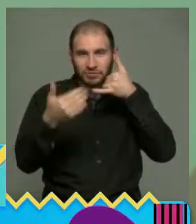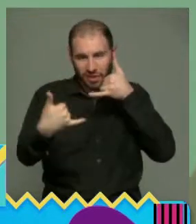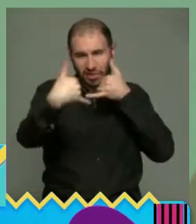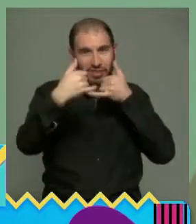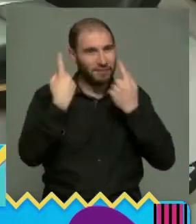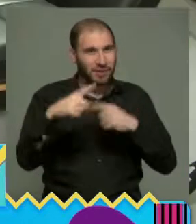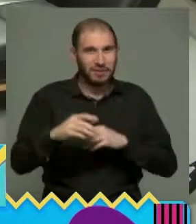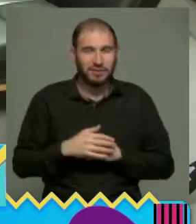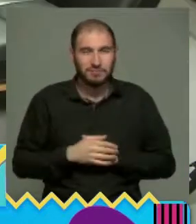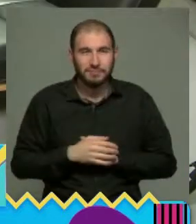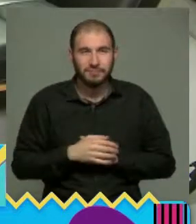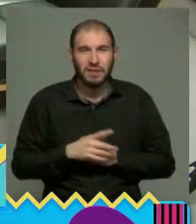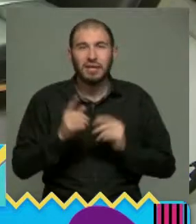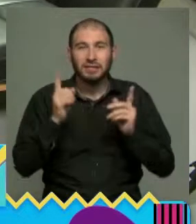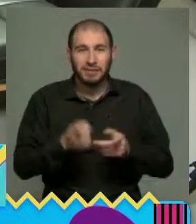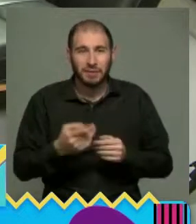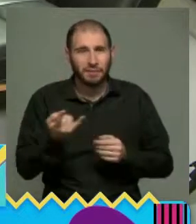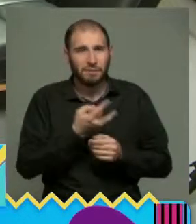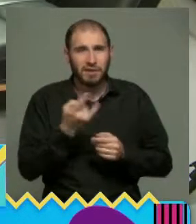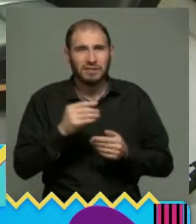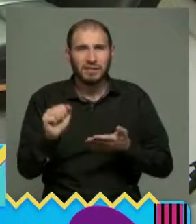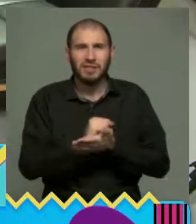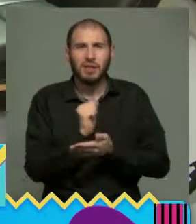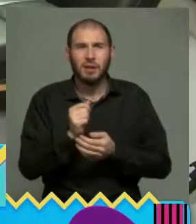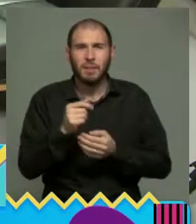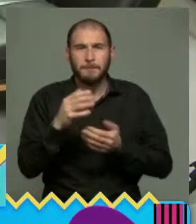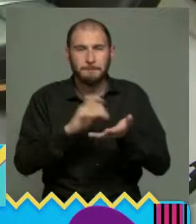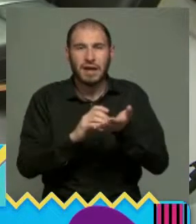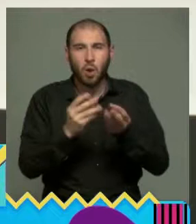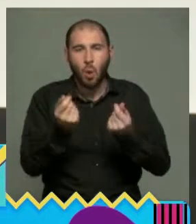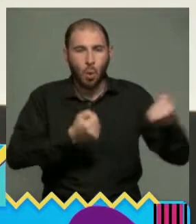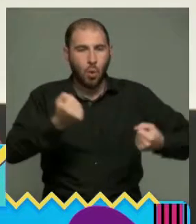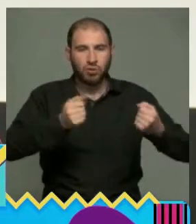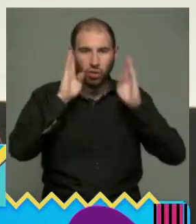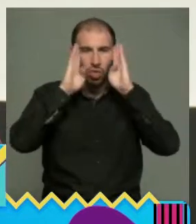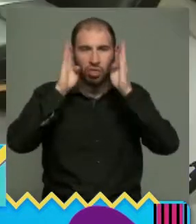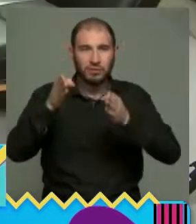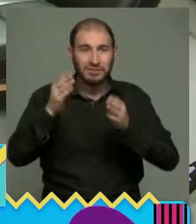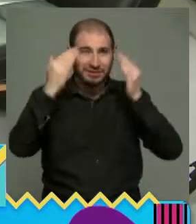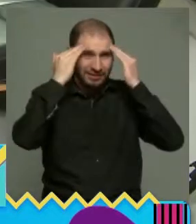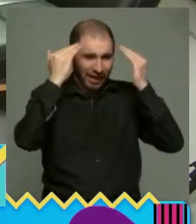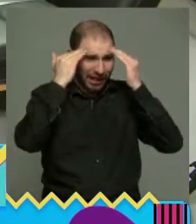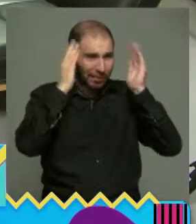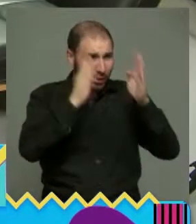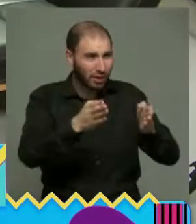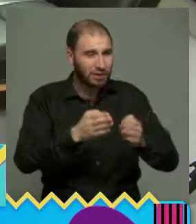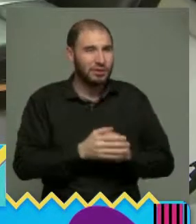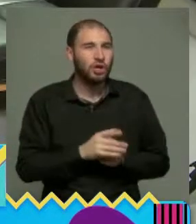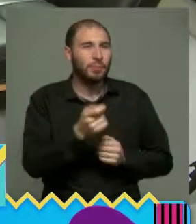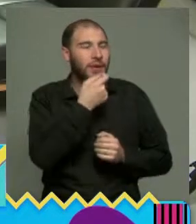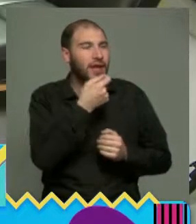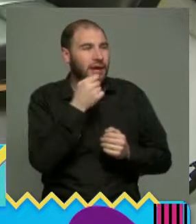a mí. O sea que también es otro mito que estamos derribando, el tema de que las manos las ocupamos, sino que estamos ocupando la cabeza. Ocupamos el cerebro, no es que